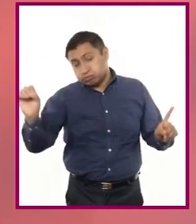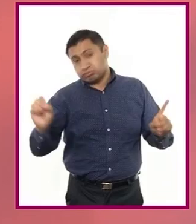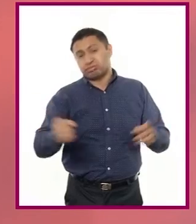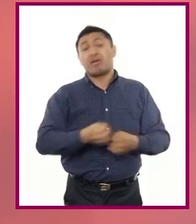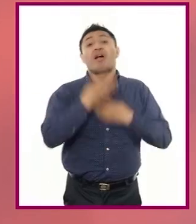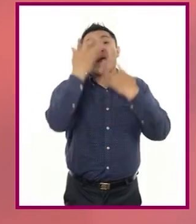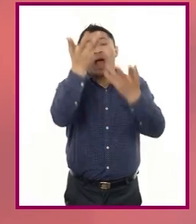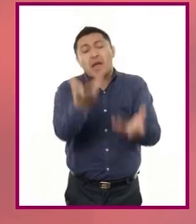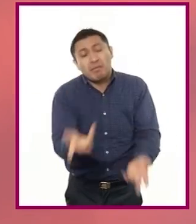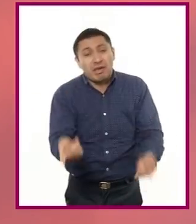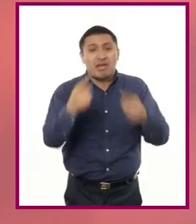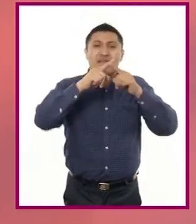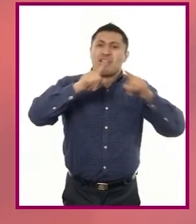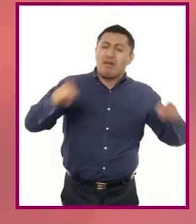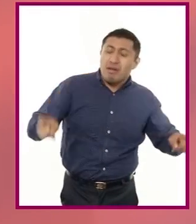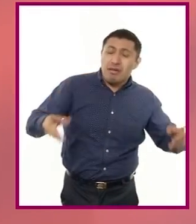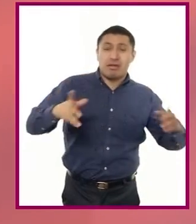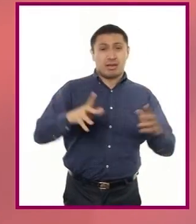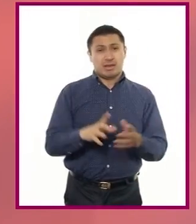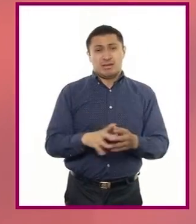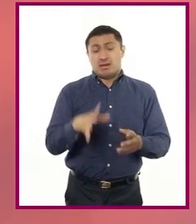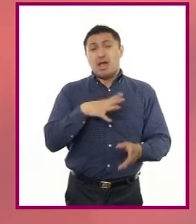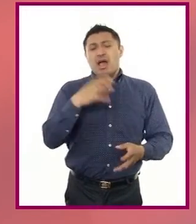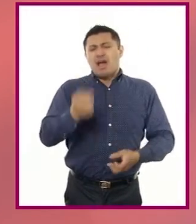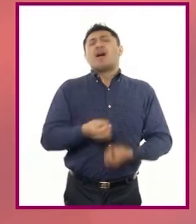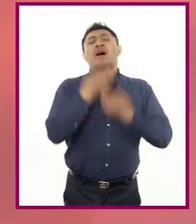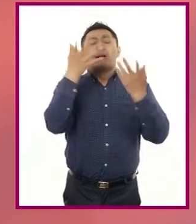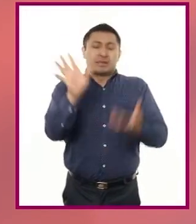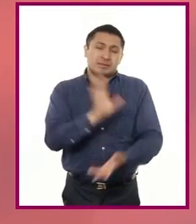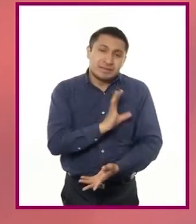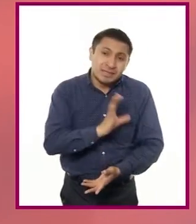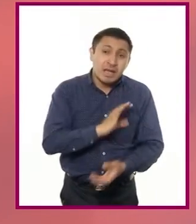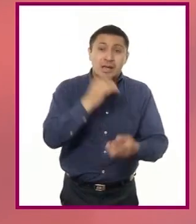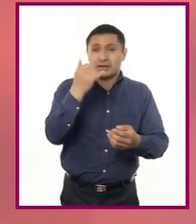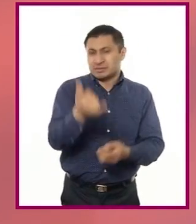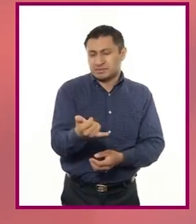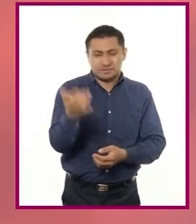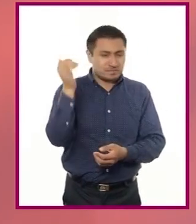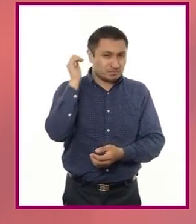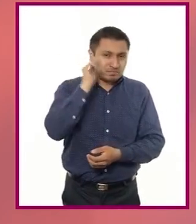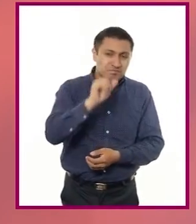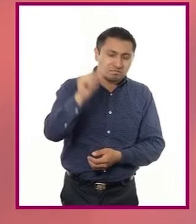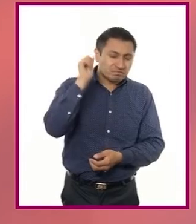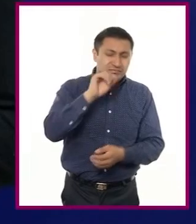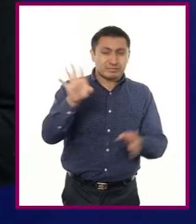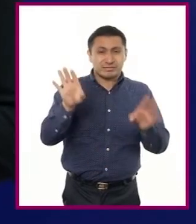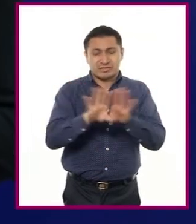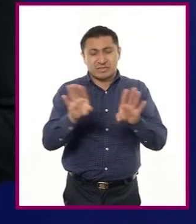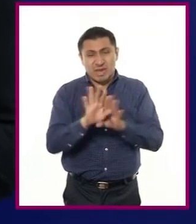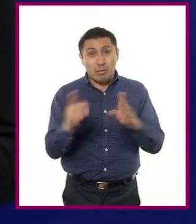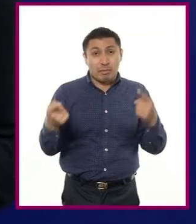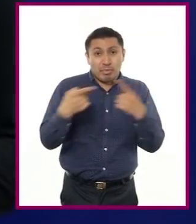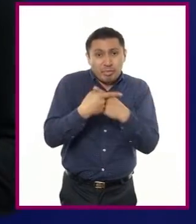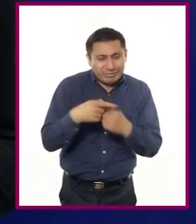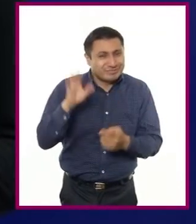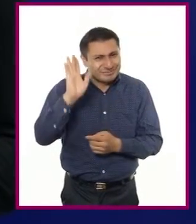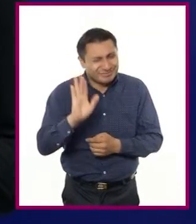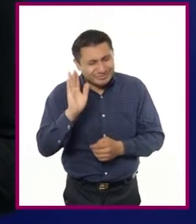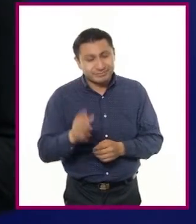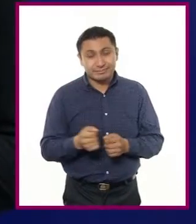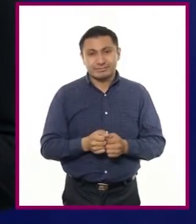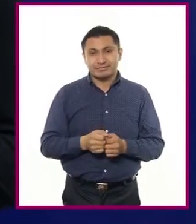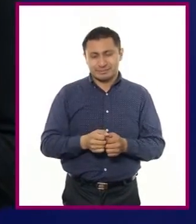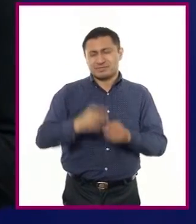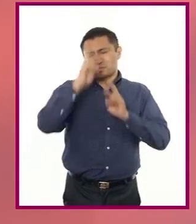expresiones inconclusas, posee expresiones afectivas y suele emplear la ironía. Aunque respeta la